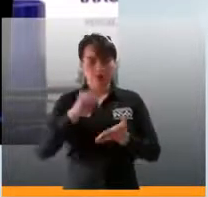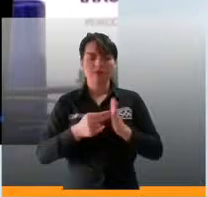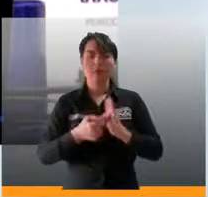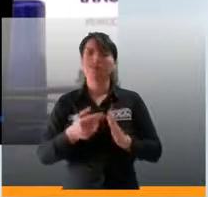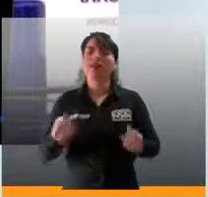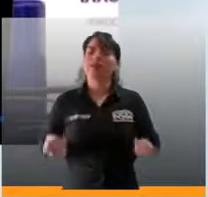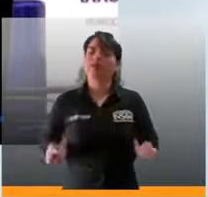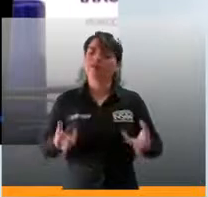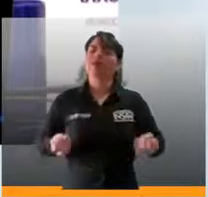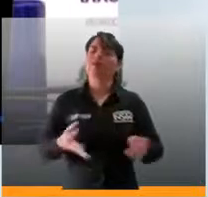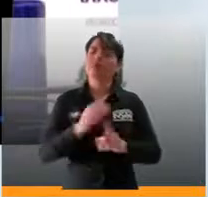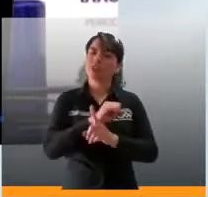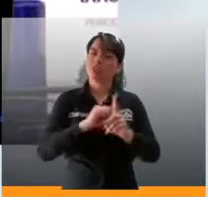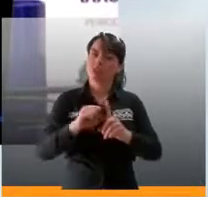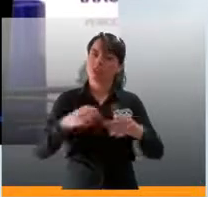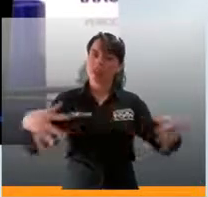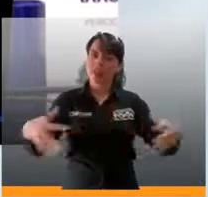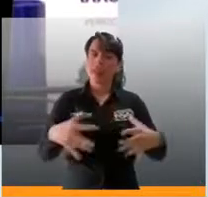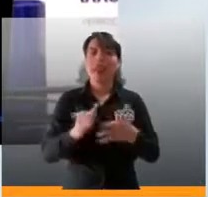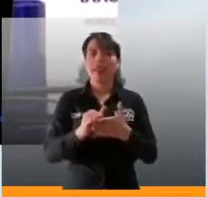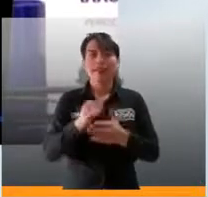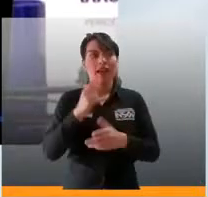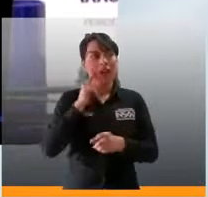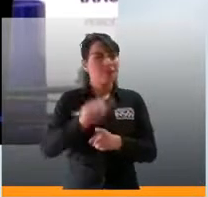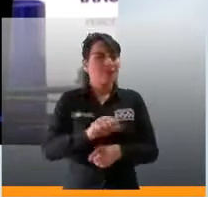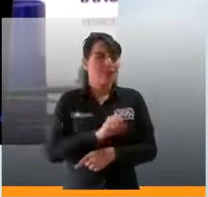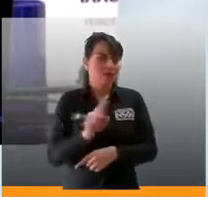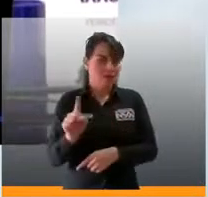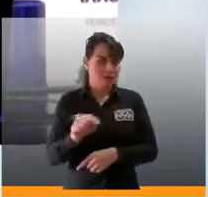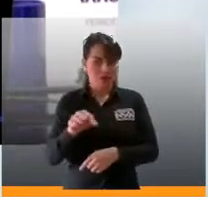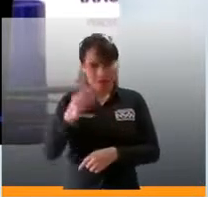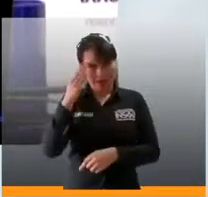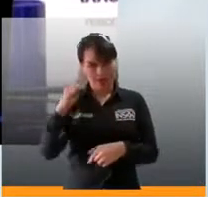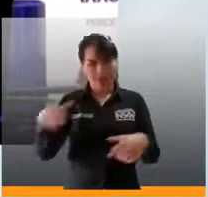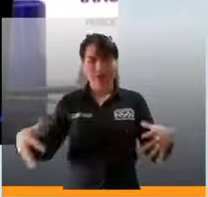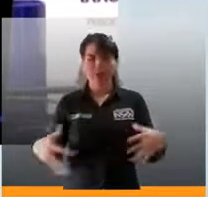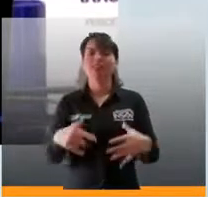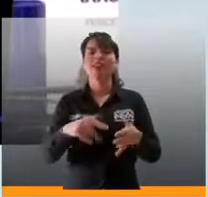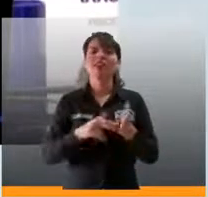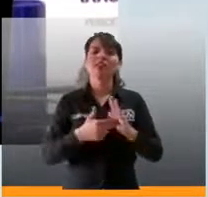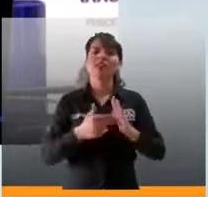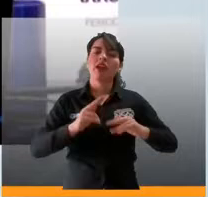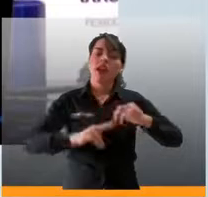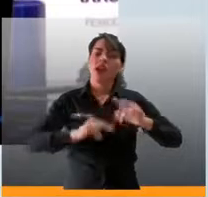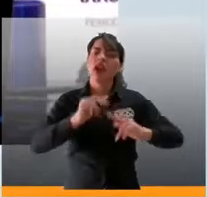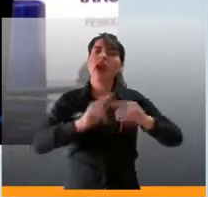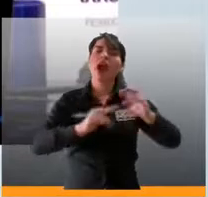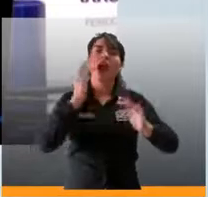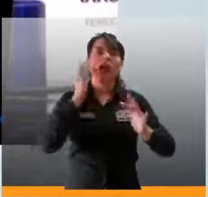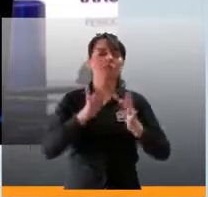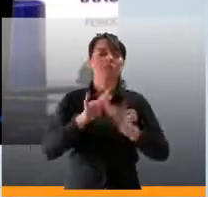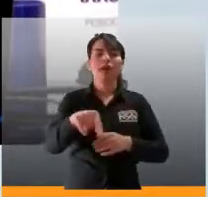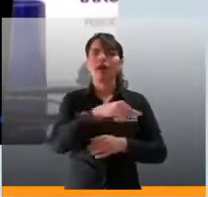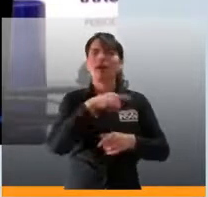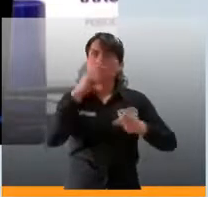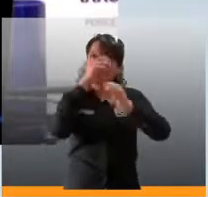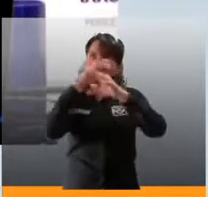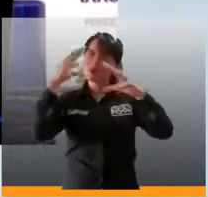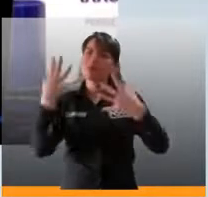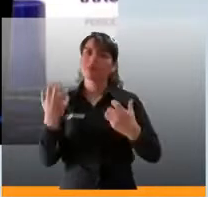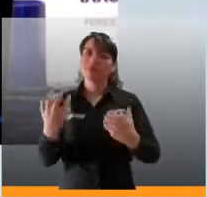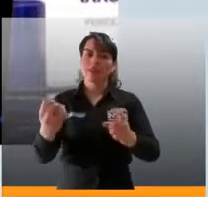en ese sentido no podemos perder de vista eso porque es el espacio donde se construyen y se cumplen los sueños de miles de colombianos.